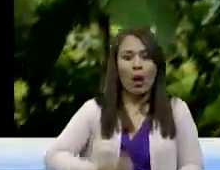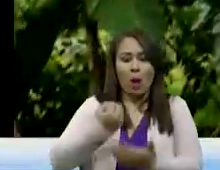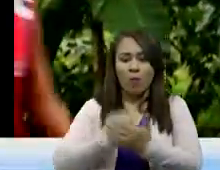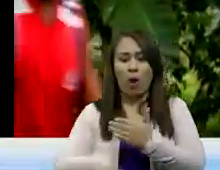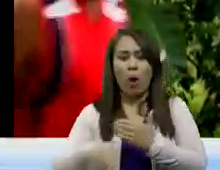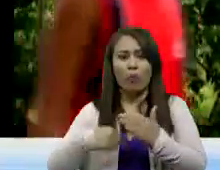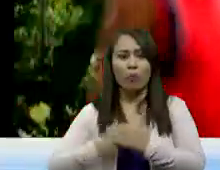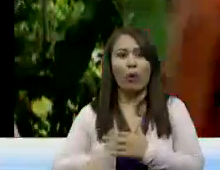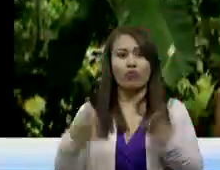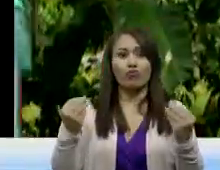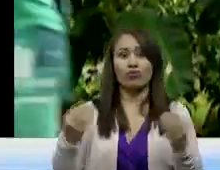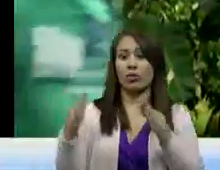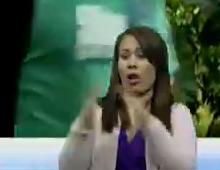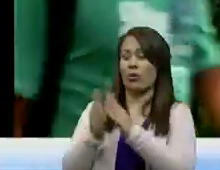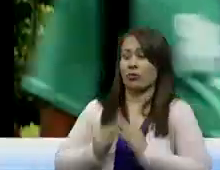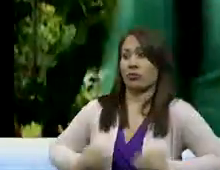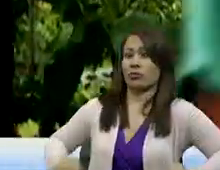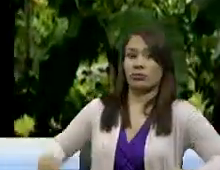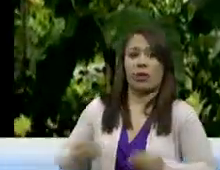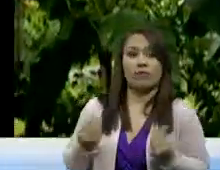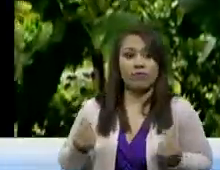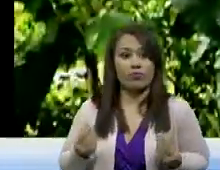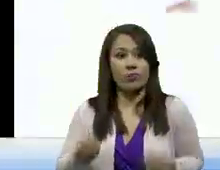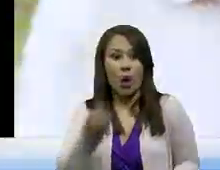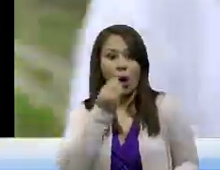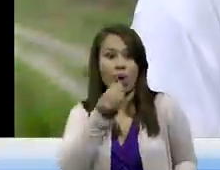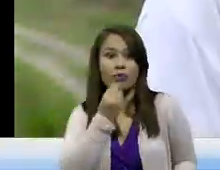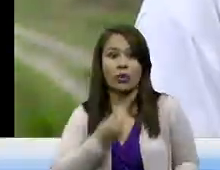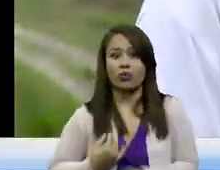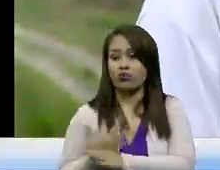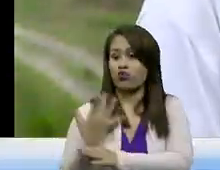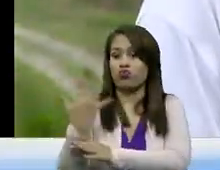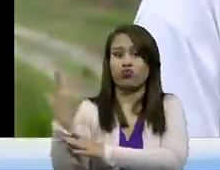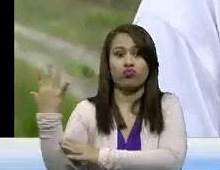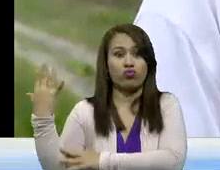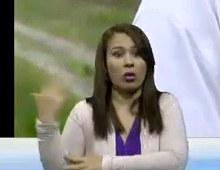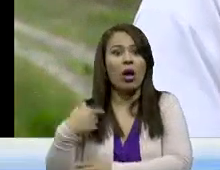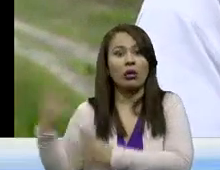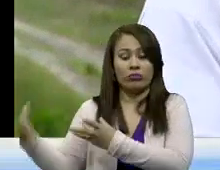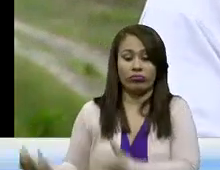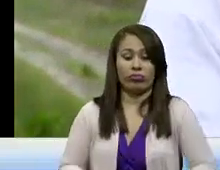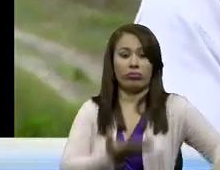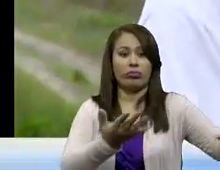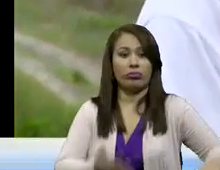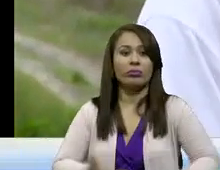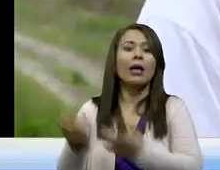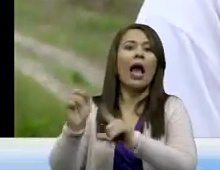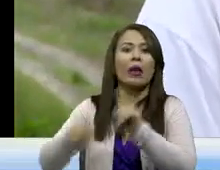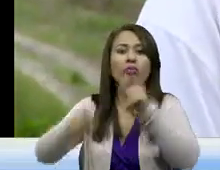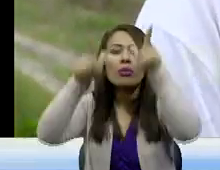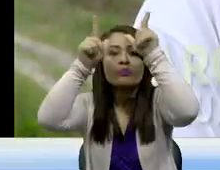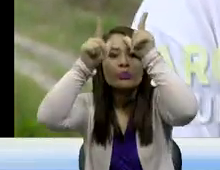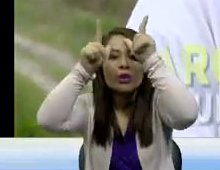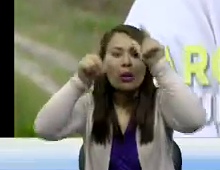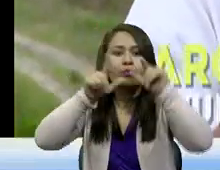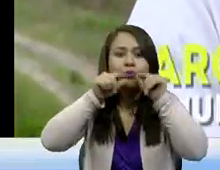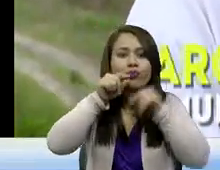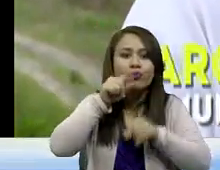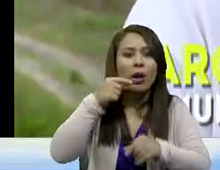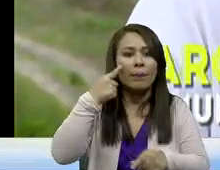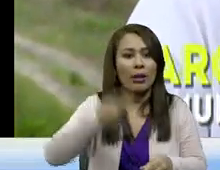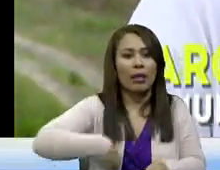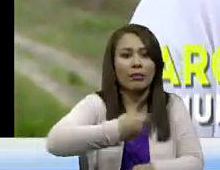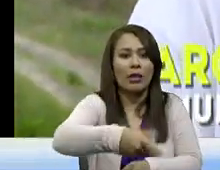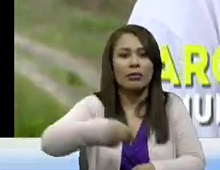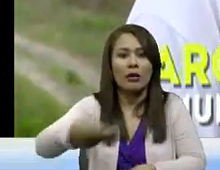buena finca, buen terreno, buena huerta, buena chacra, y por ahí unos ganaditos para poder criar a sus